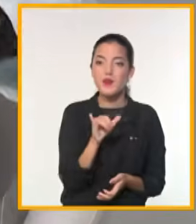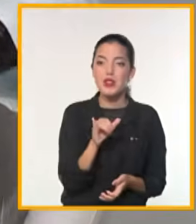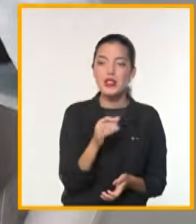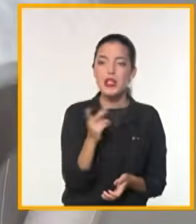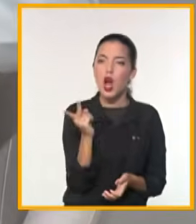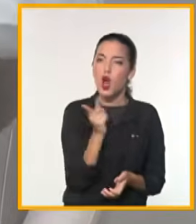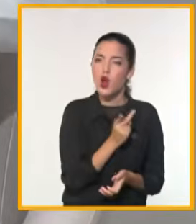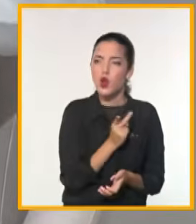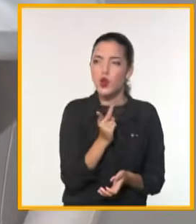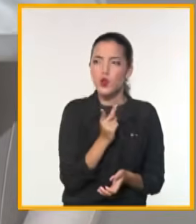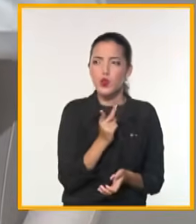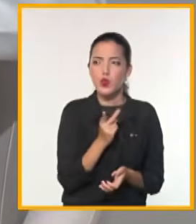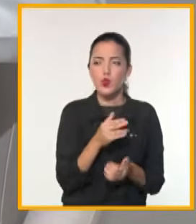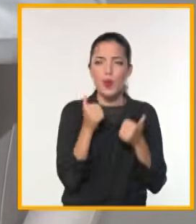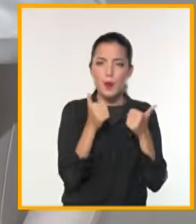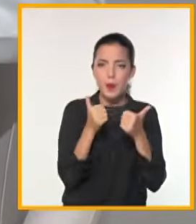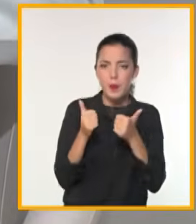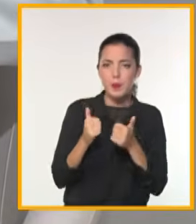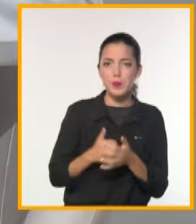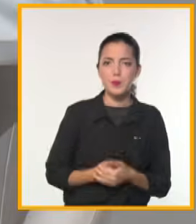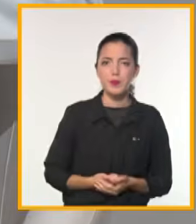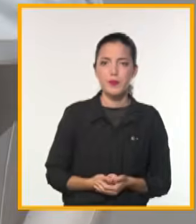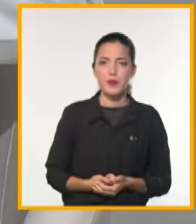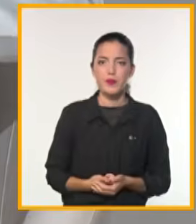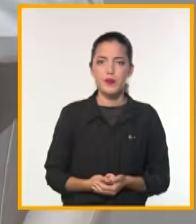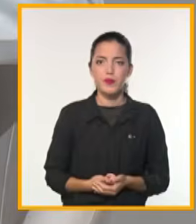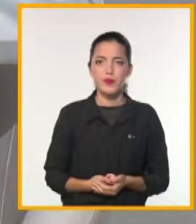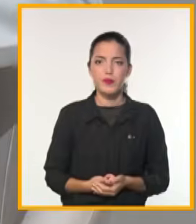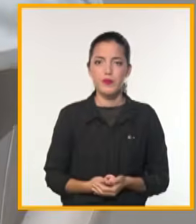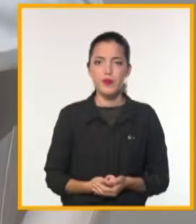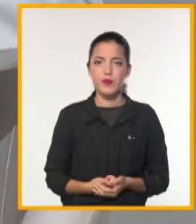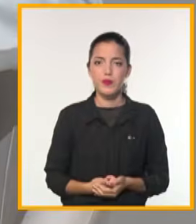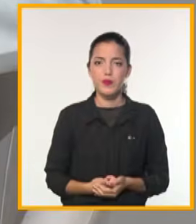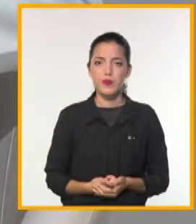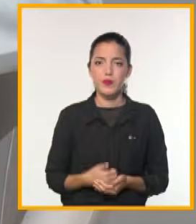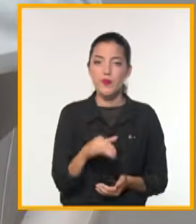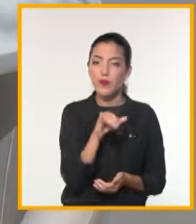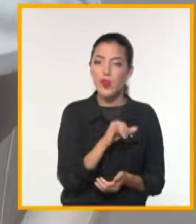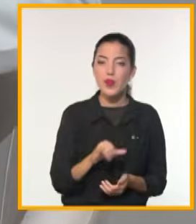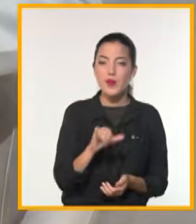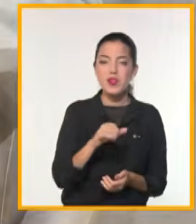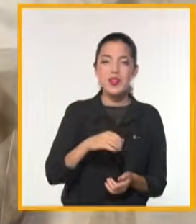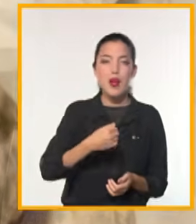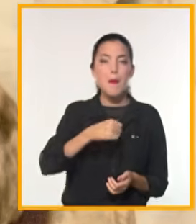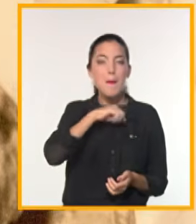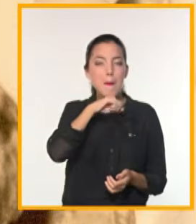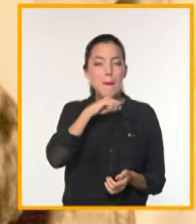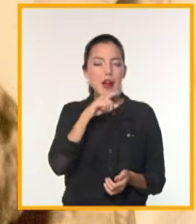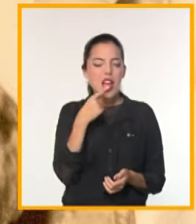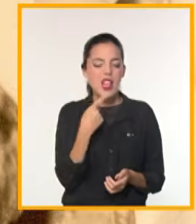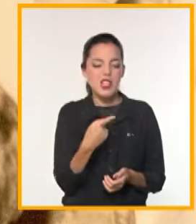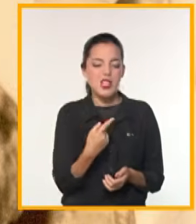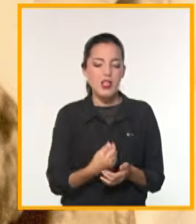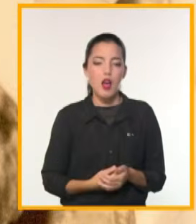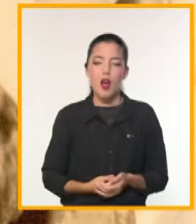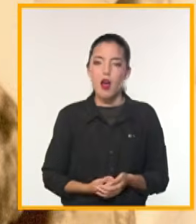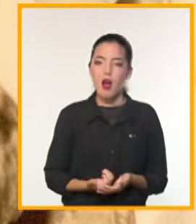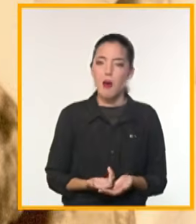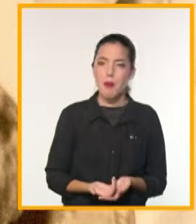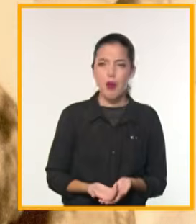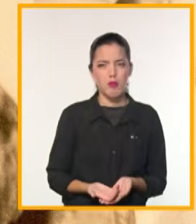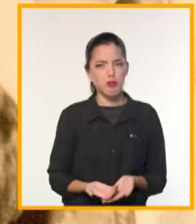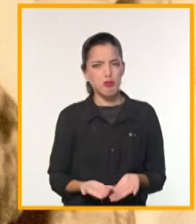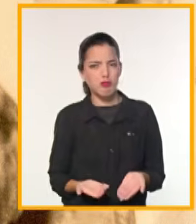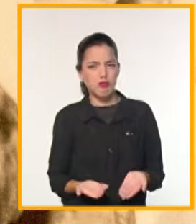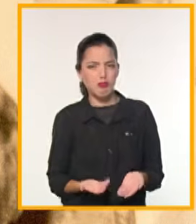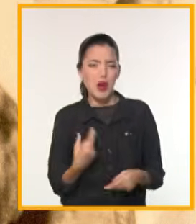le daba a esas personas la latica de comida. Que mi padre a veces decía, pero fina, nos decía, viejo, ¿qué le vamos a